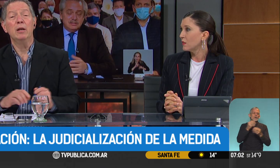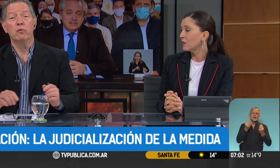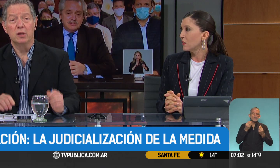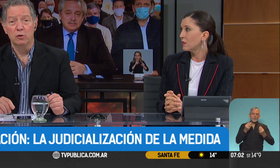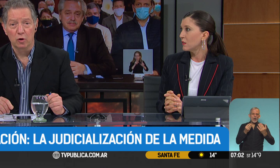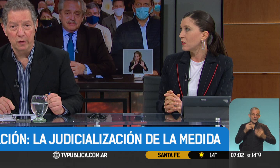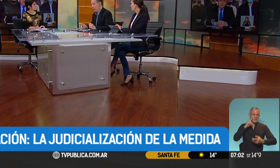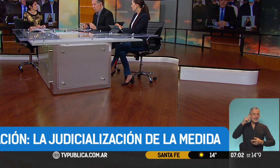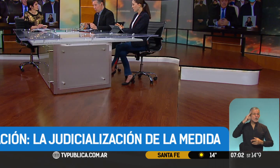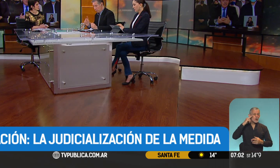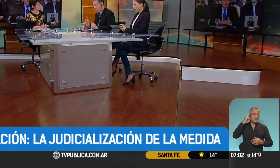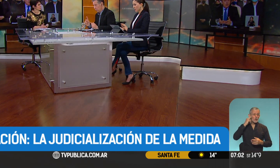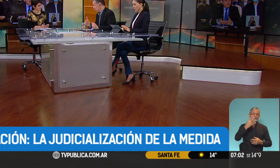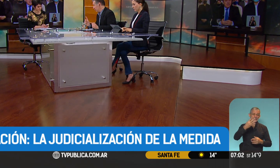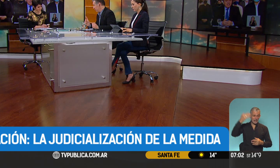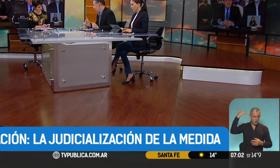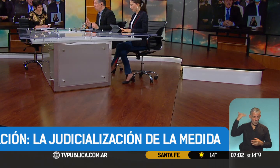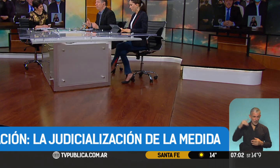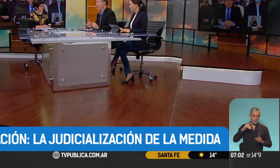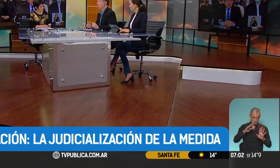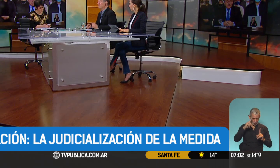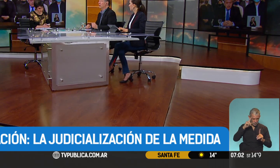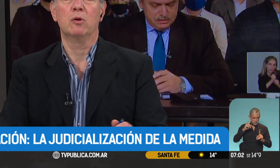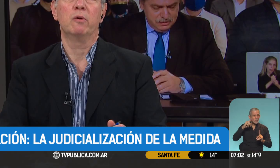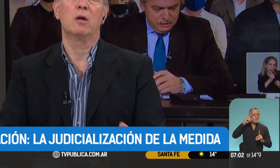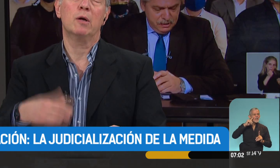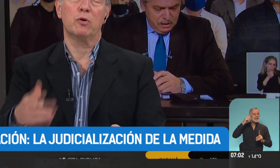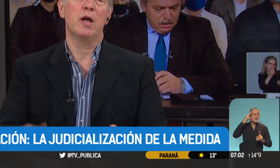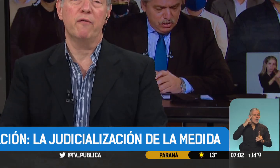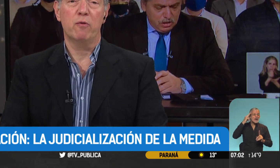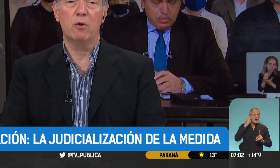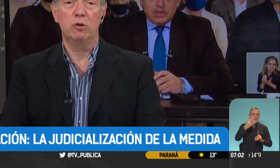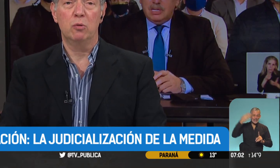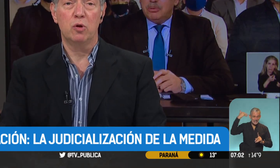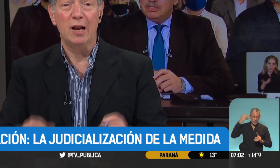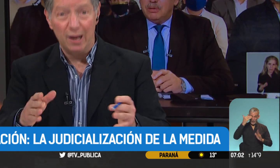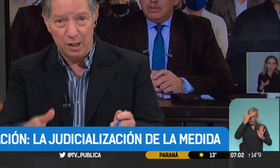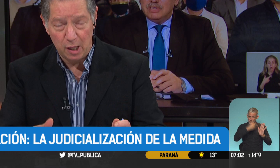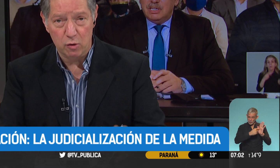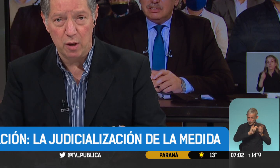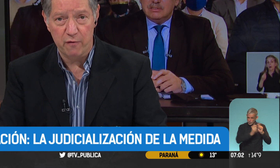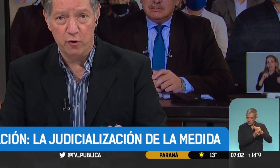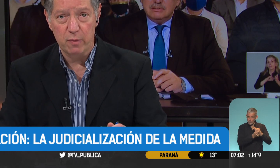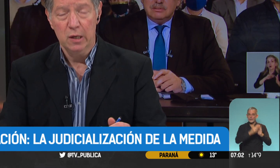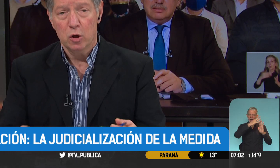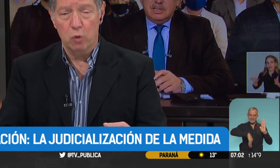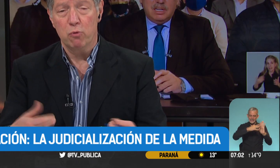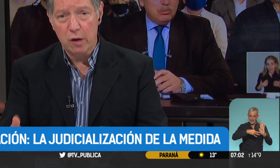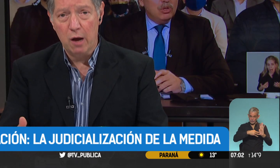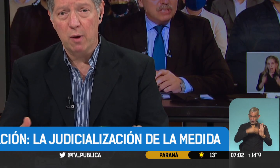que en 1994... Escuchaste bien, ¿no? 1994, con la reforma constitucional, el texto de la